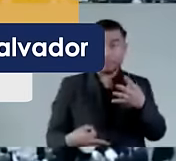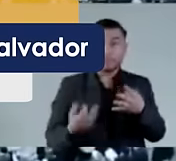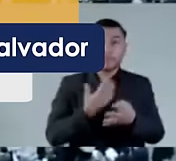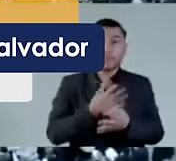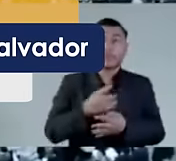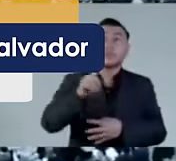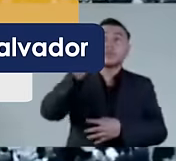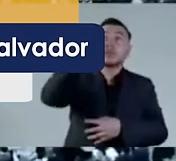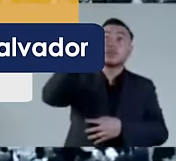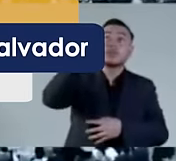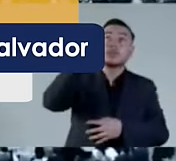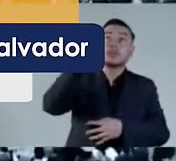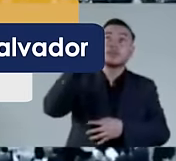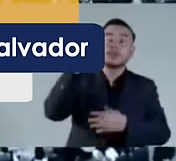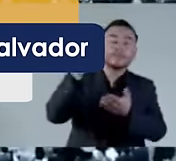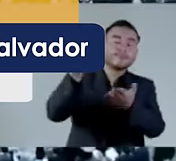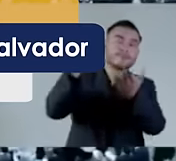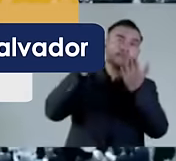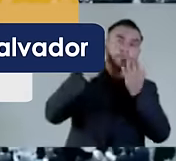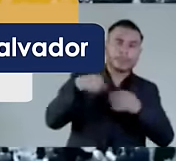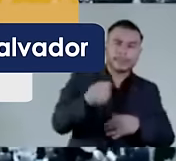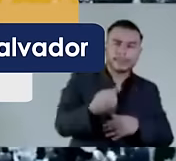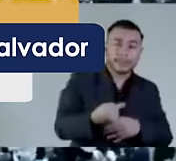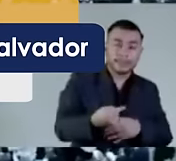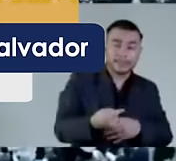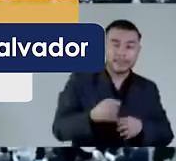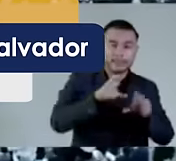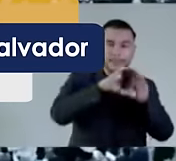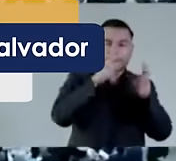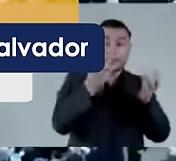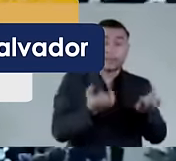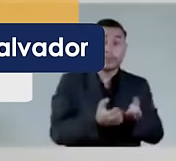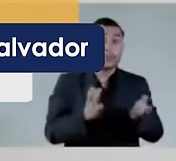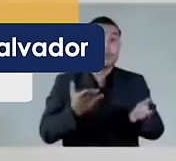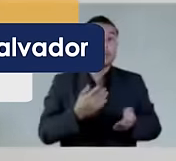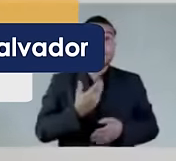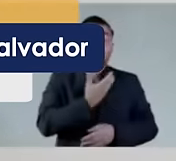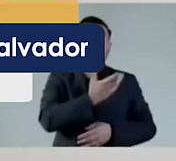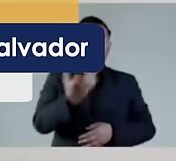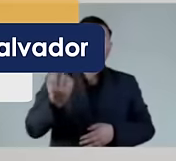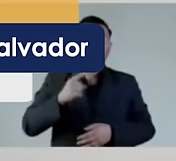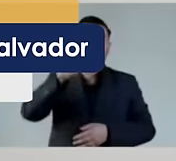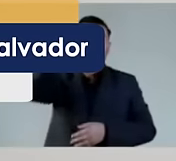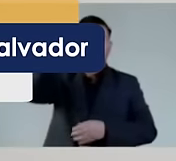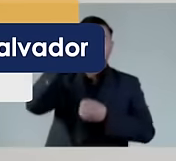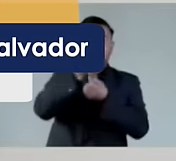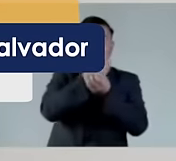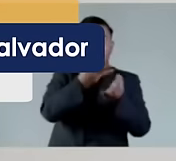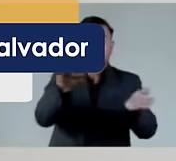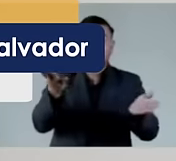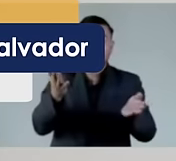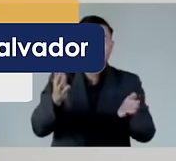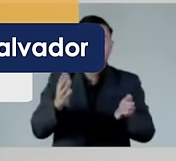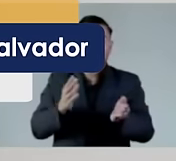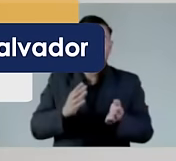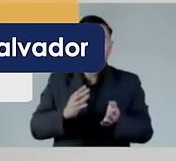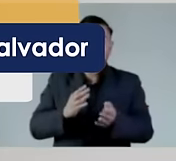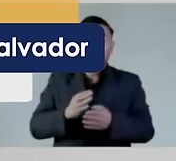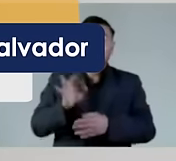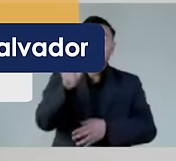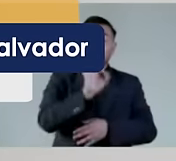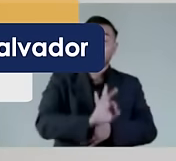exaltará por sobre todas las naciones de la tierra y vendrán sobre ti las bendiciones y te alcanzarán el